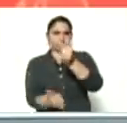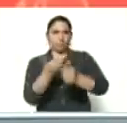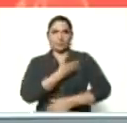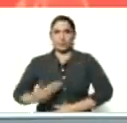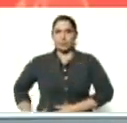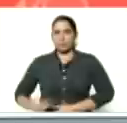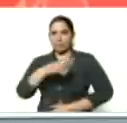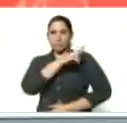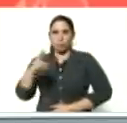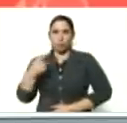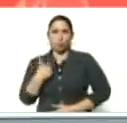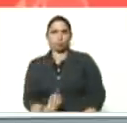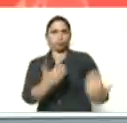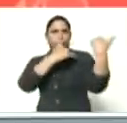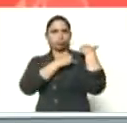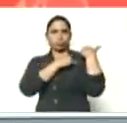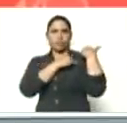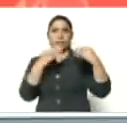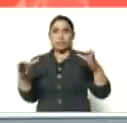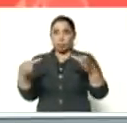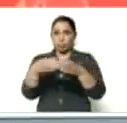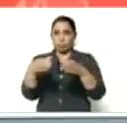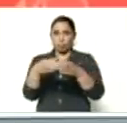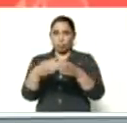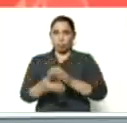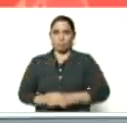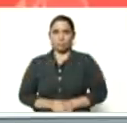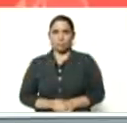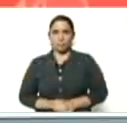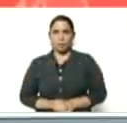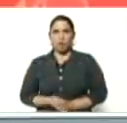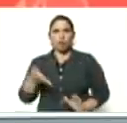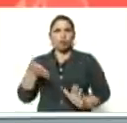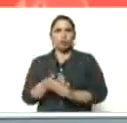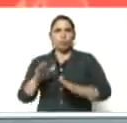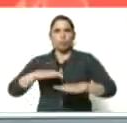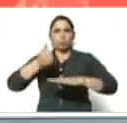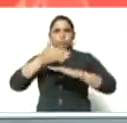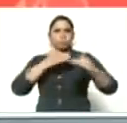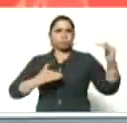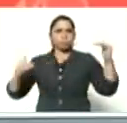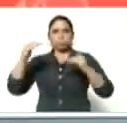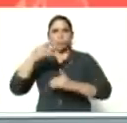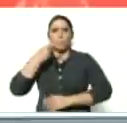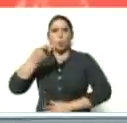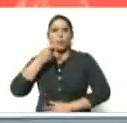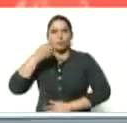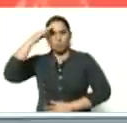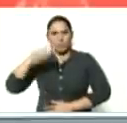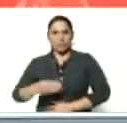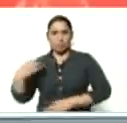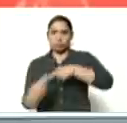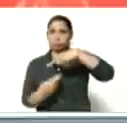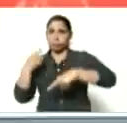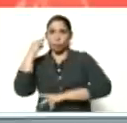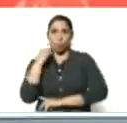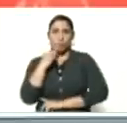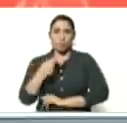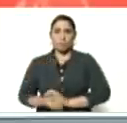reunión de instalación oficial del alto mando político-militar de la Revolución Bolivariana.